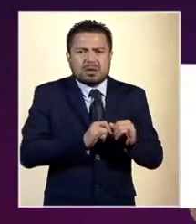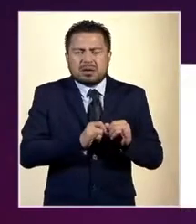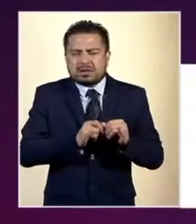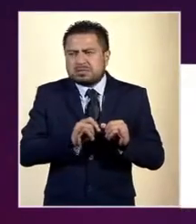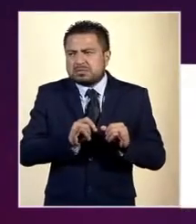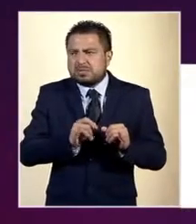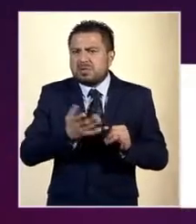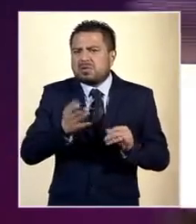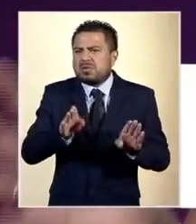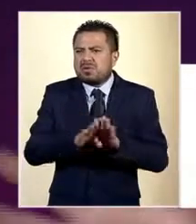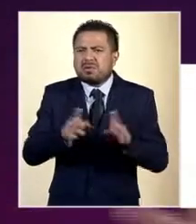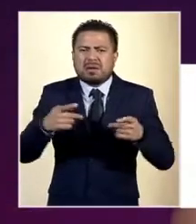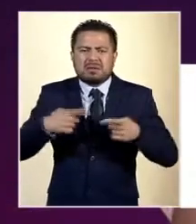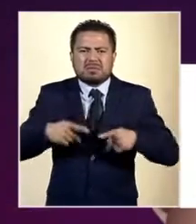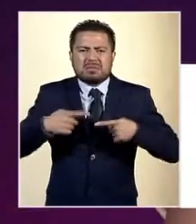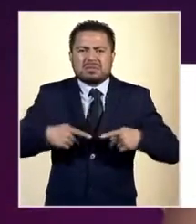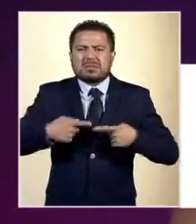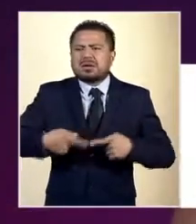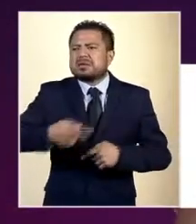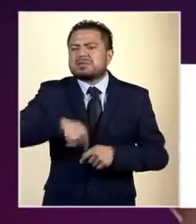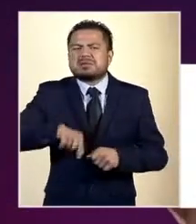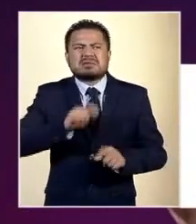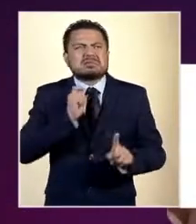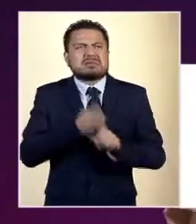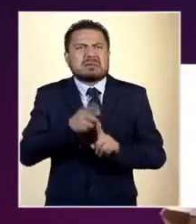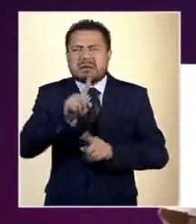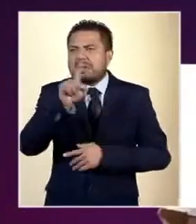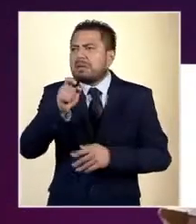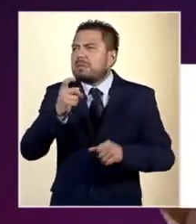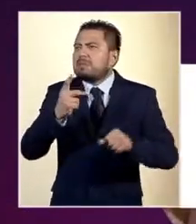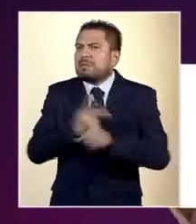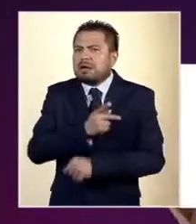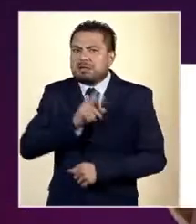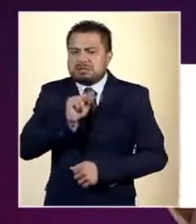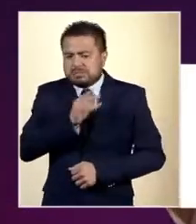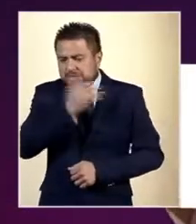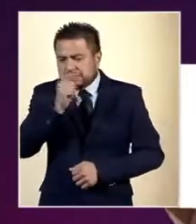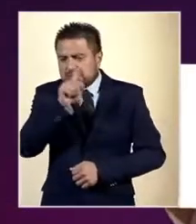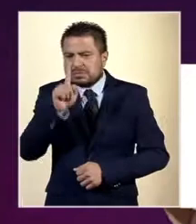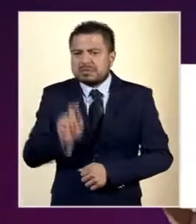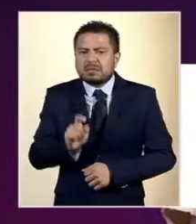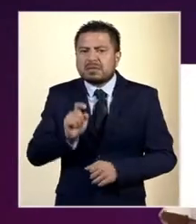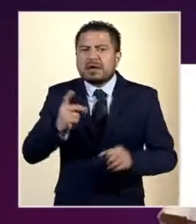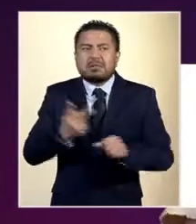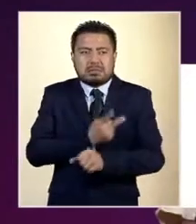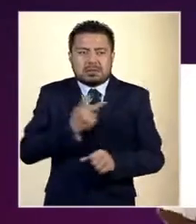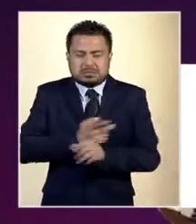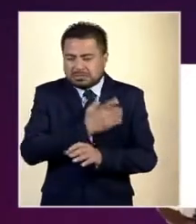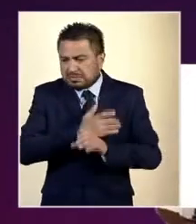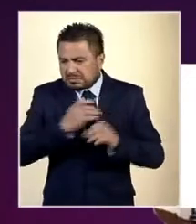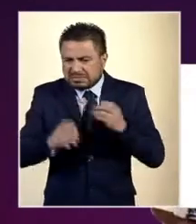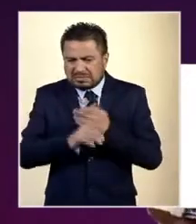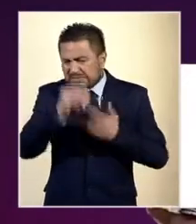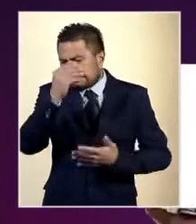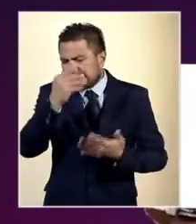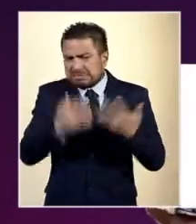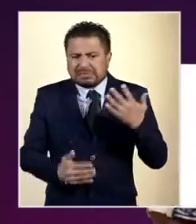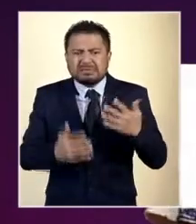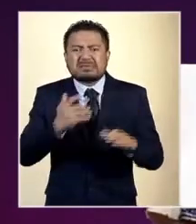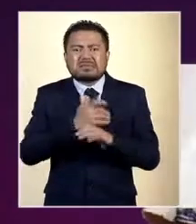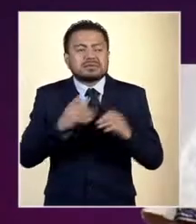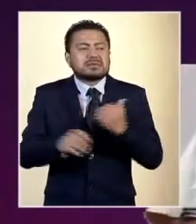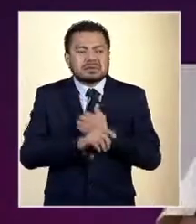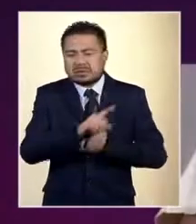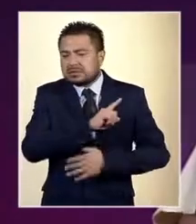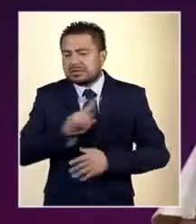cuestión de las personas que, pues, quién sabe qué les habrá pasado, ¿no? O sea, no, bueno, ha pasado muchas cosas y eso que ha pasado